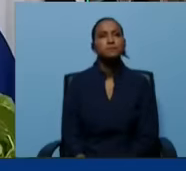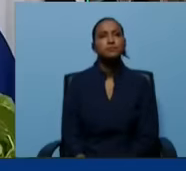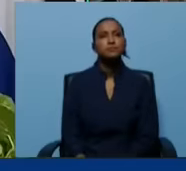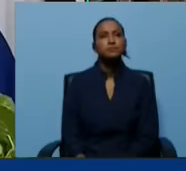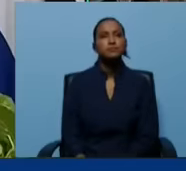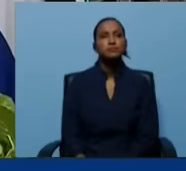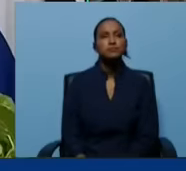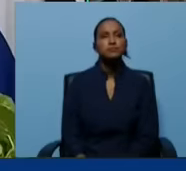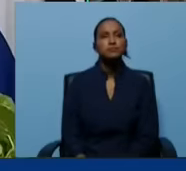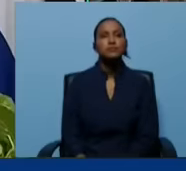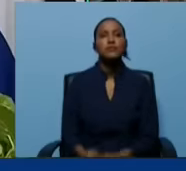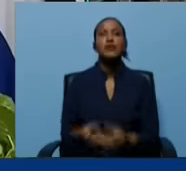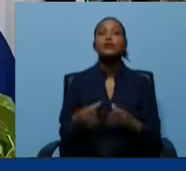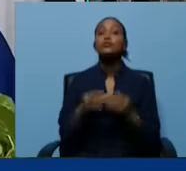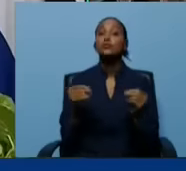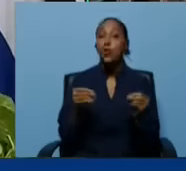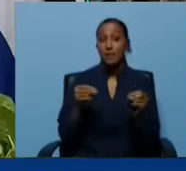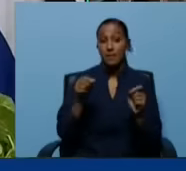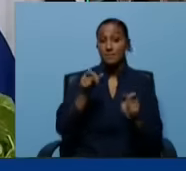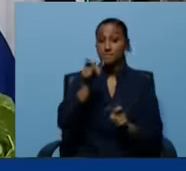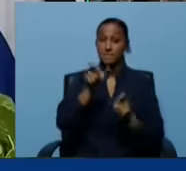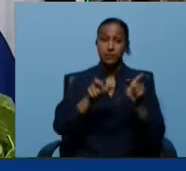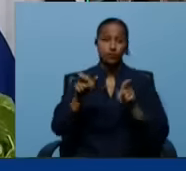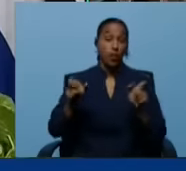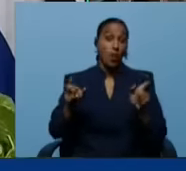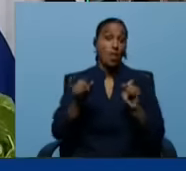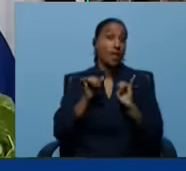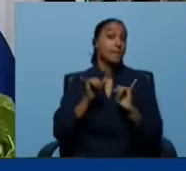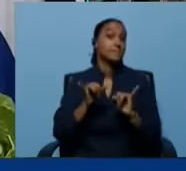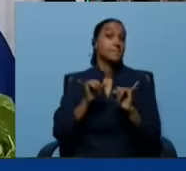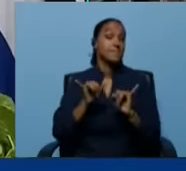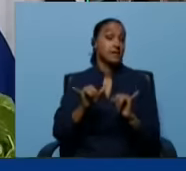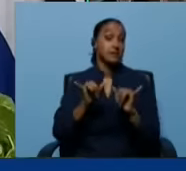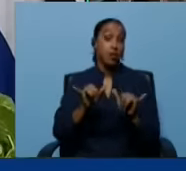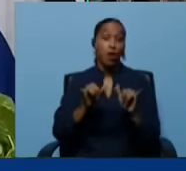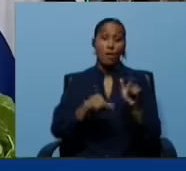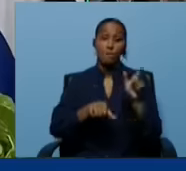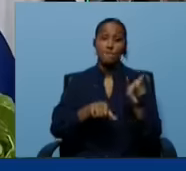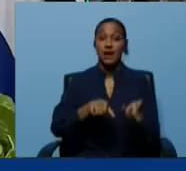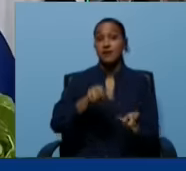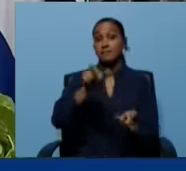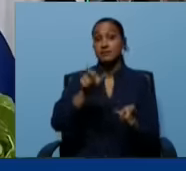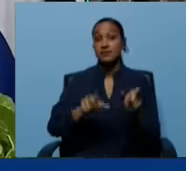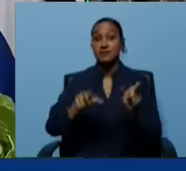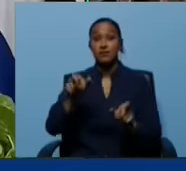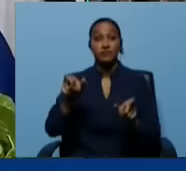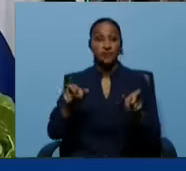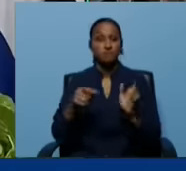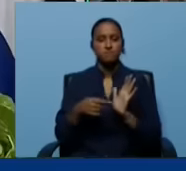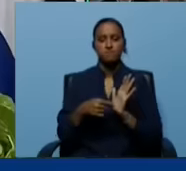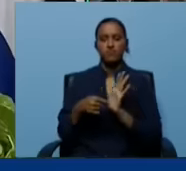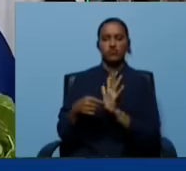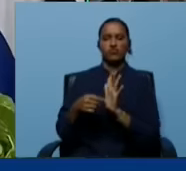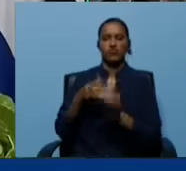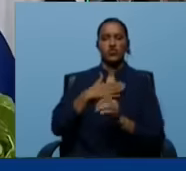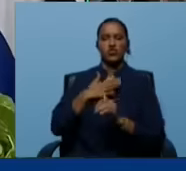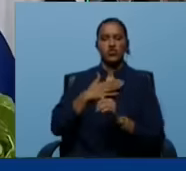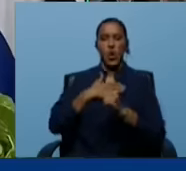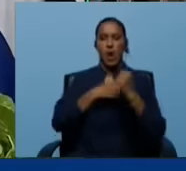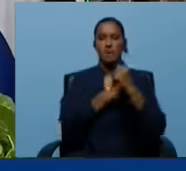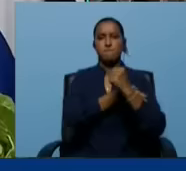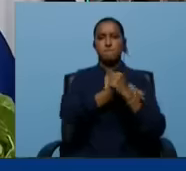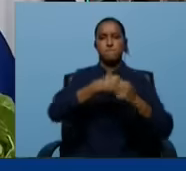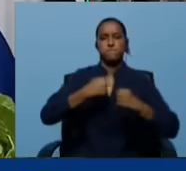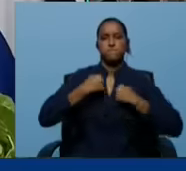en El origen de las especies que las más fuertes eran las que iban a